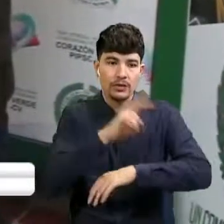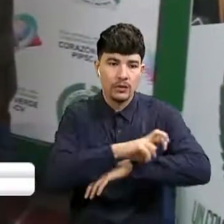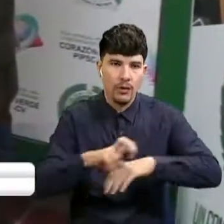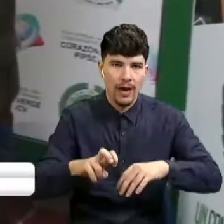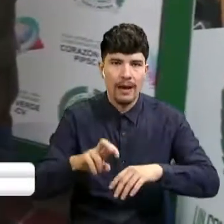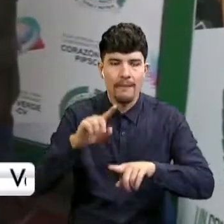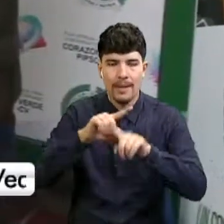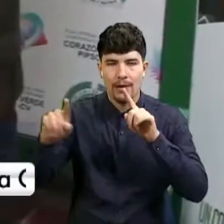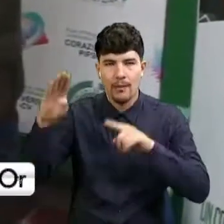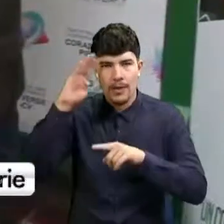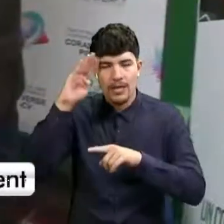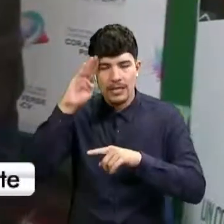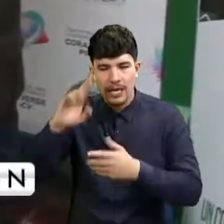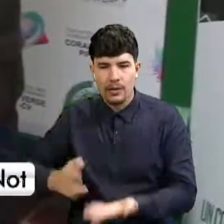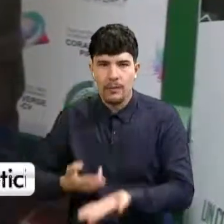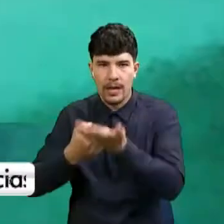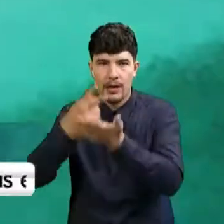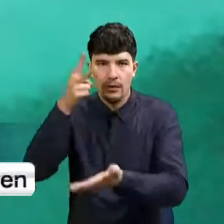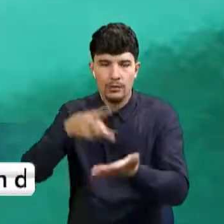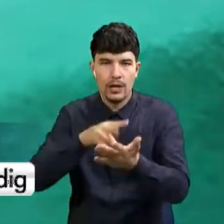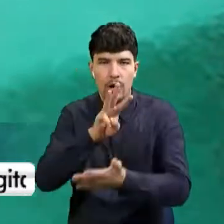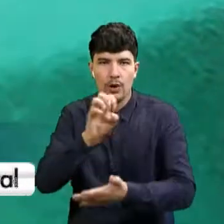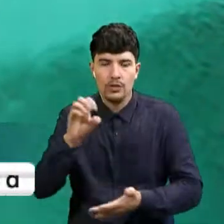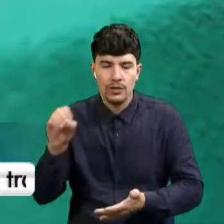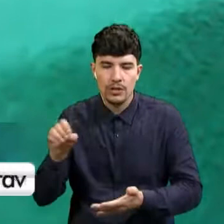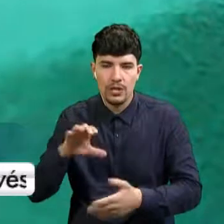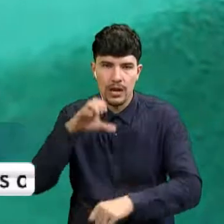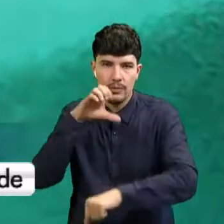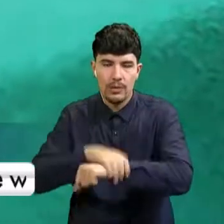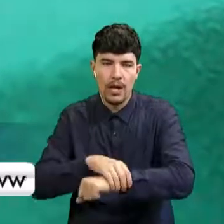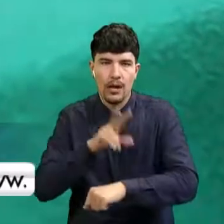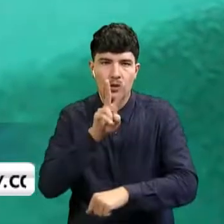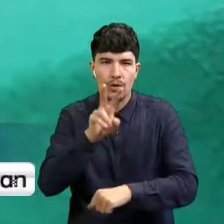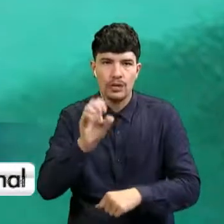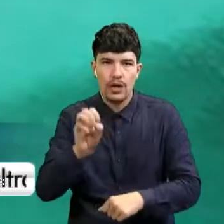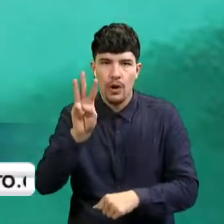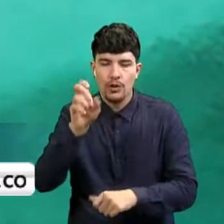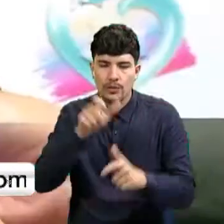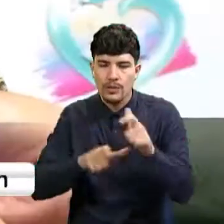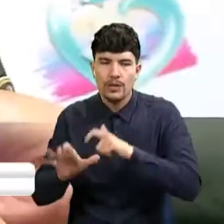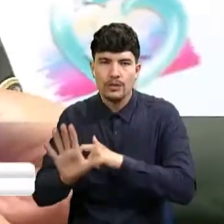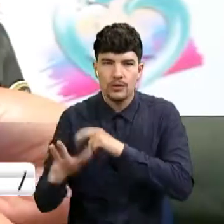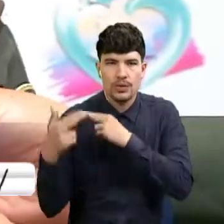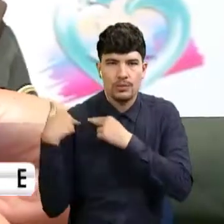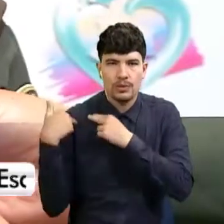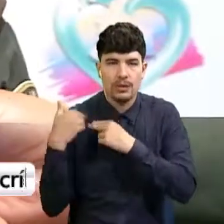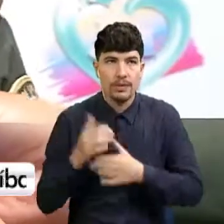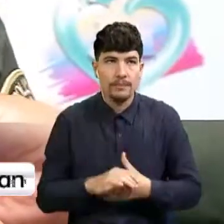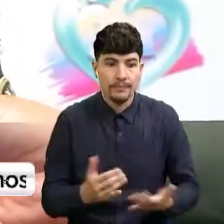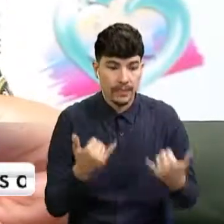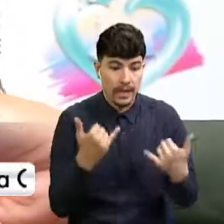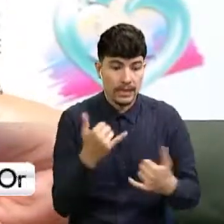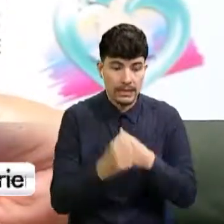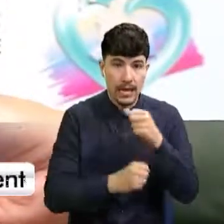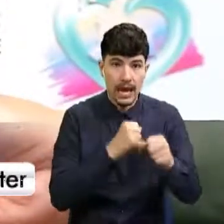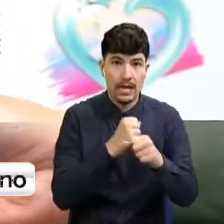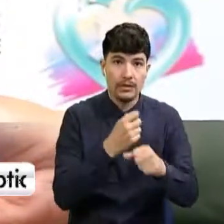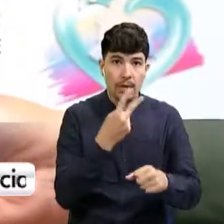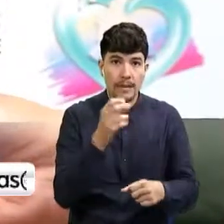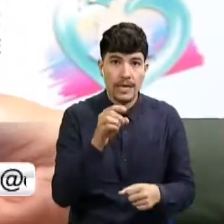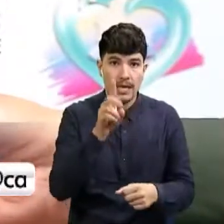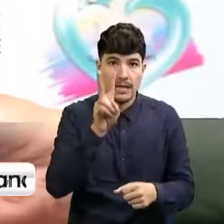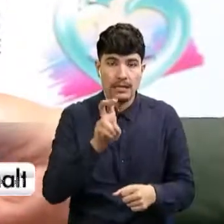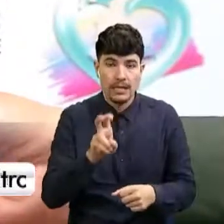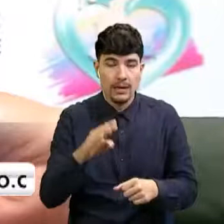2.800 y capturado a 812 personas responsables de este delito en lo corrido del año 2017 la